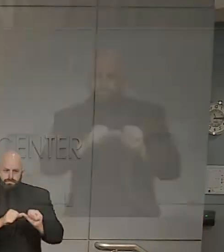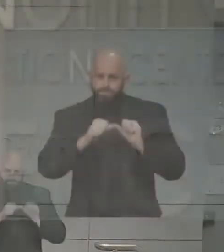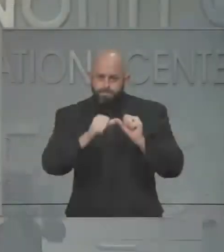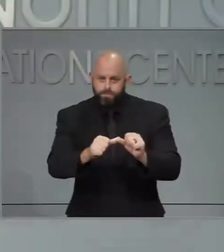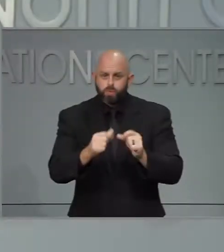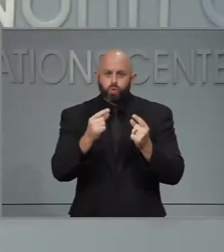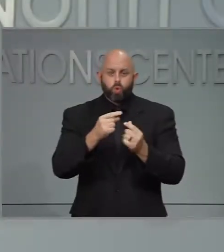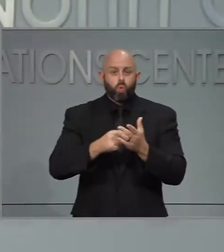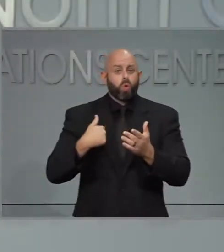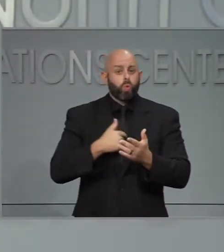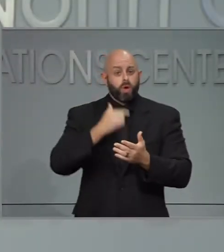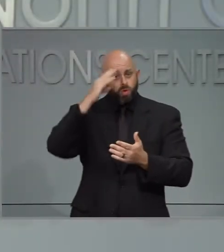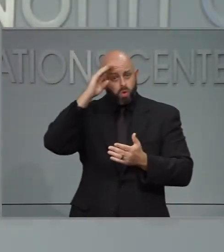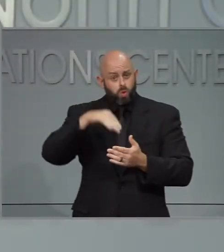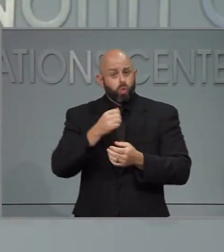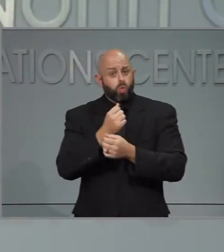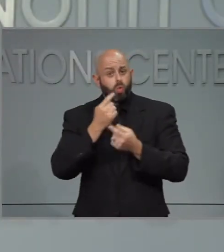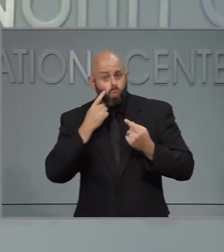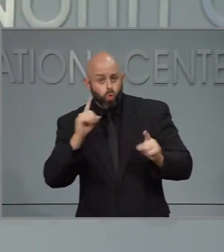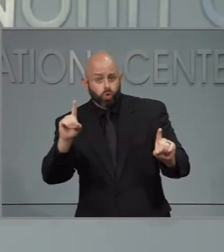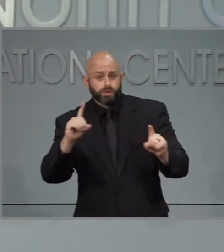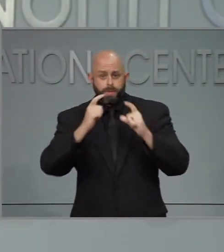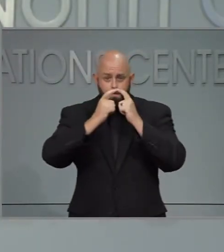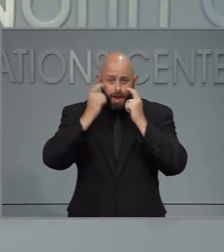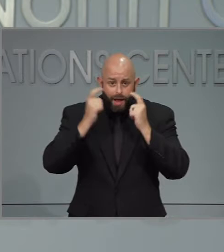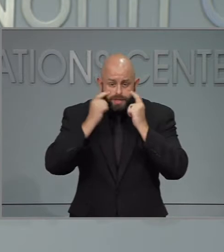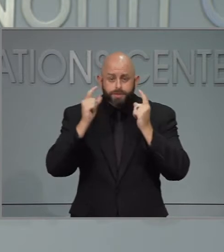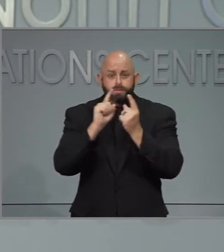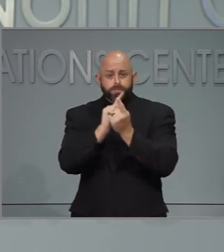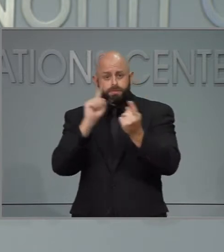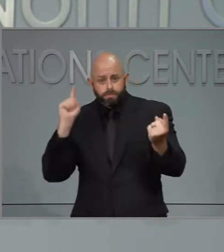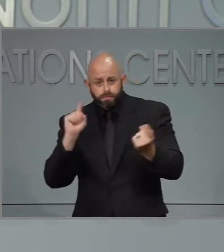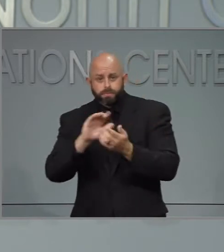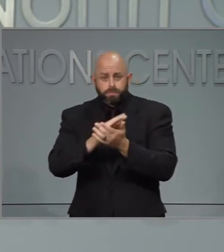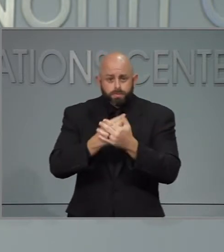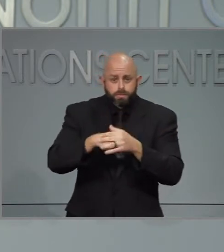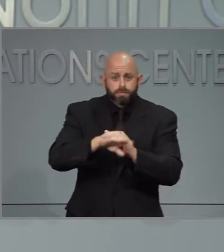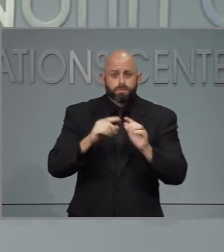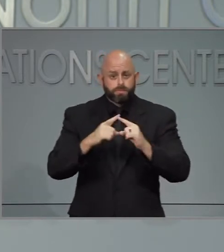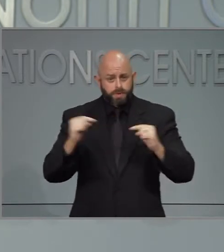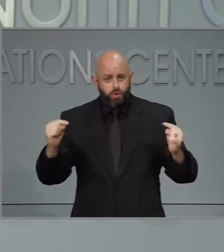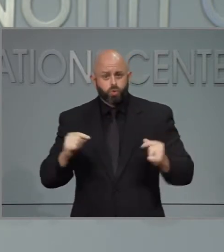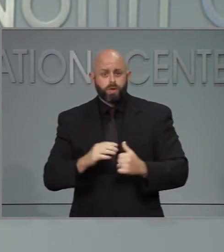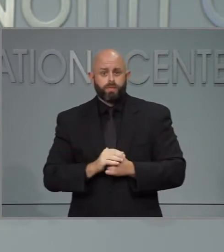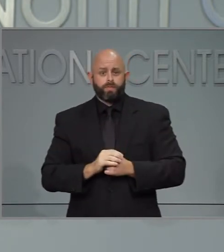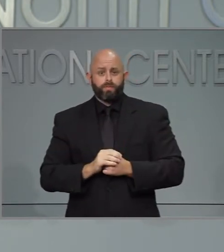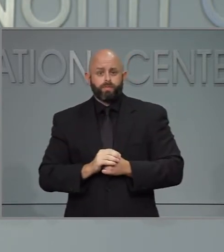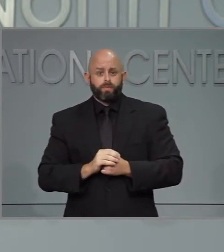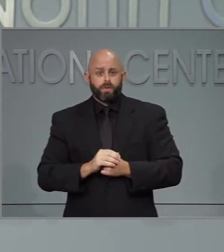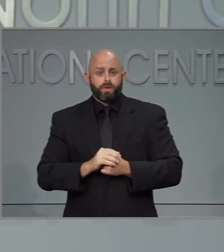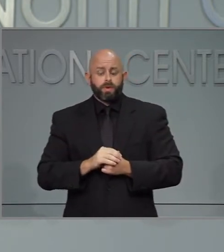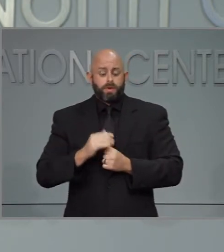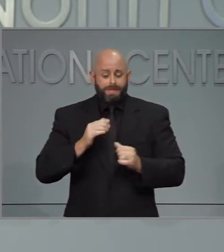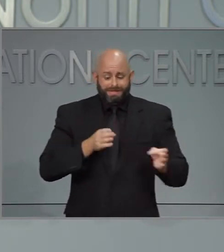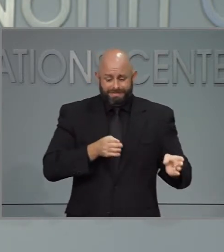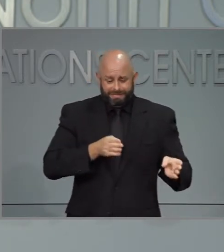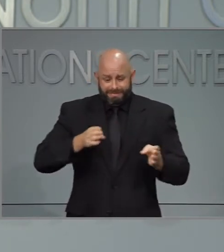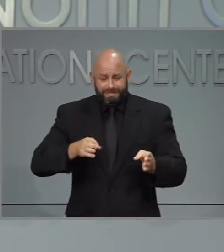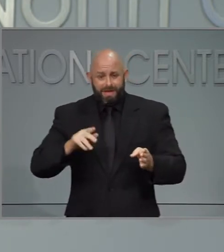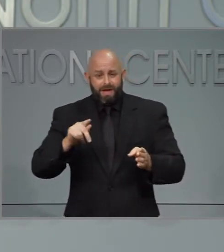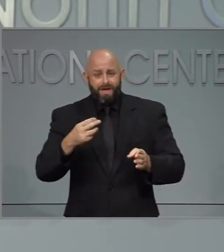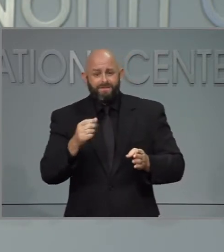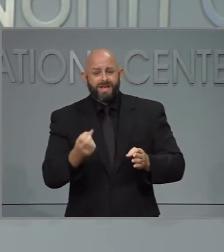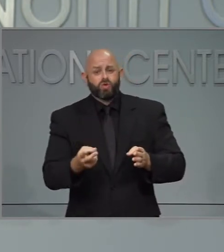si continuamos haciendo que lo que ya sabemos que funciona para evitar la transmisión del virus. El avanzar a la